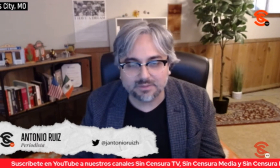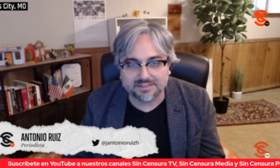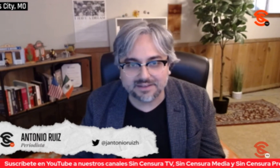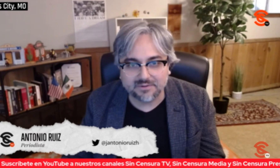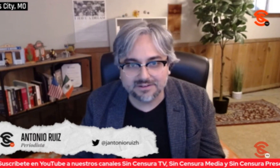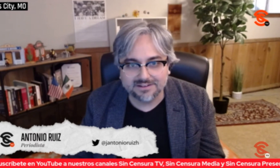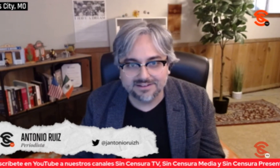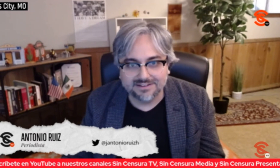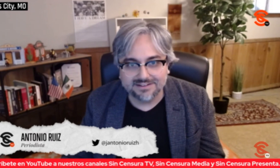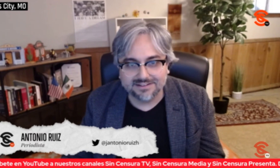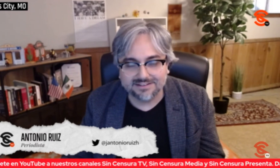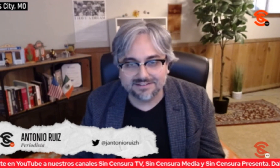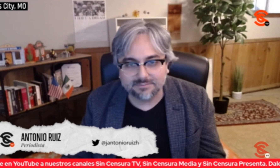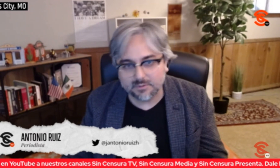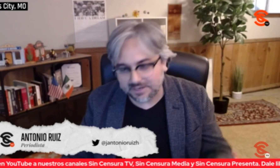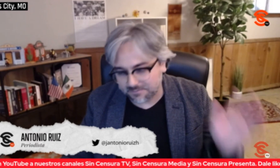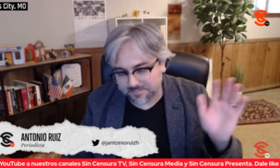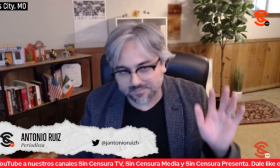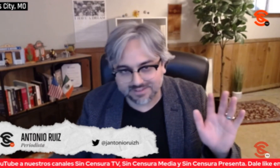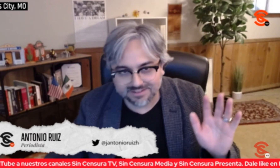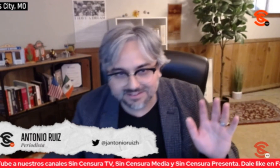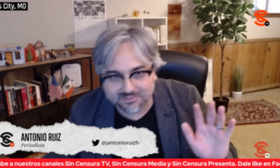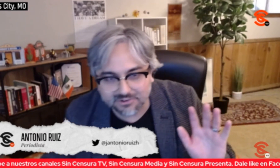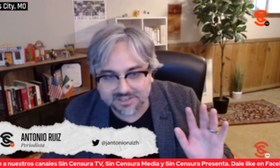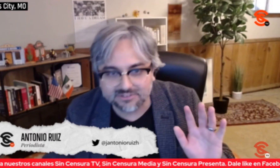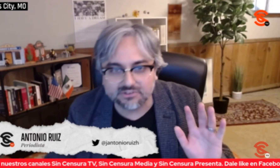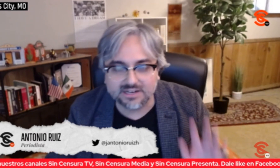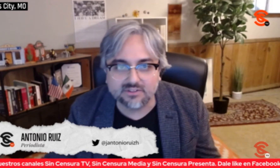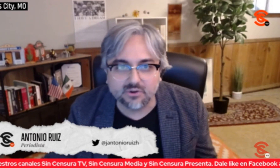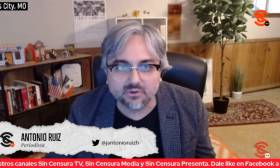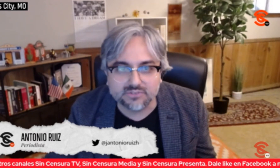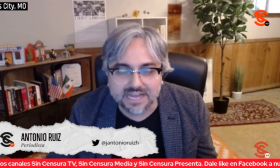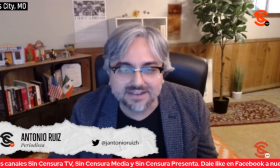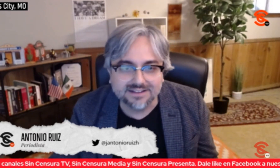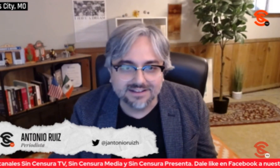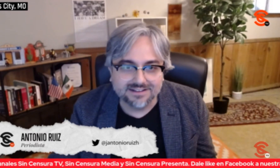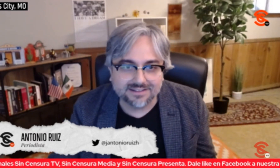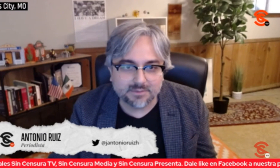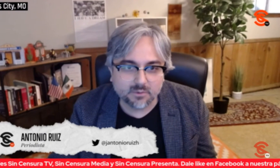al golpeteo. Pero bueno, eso